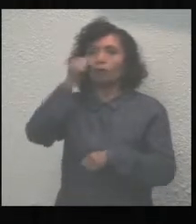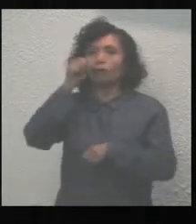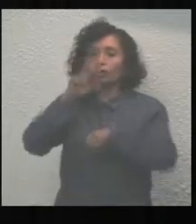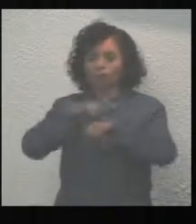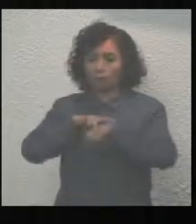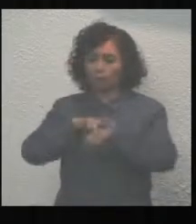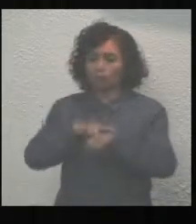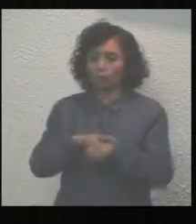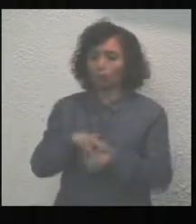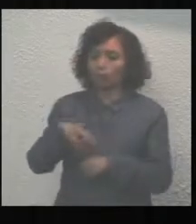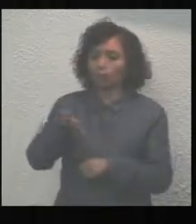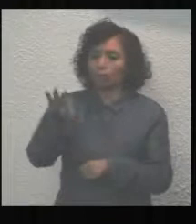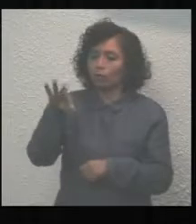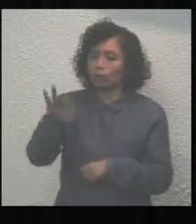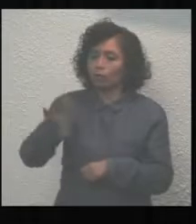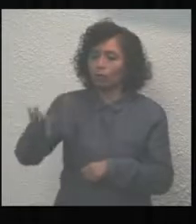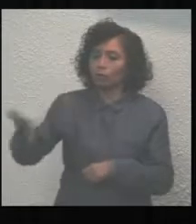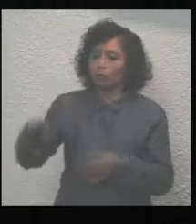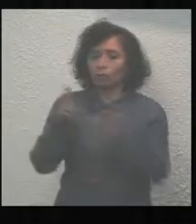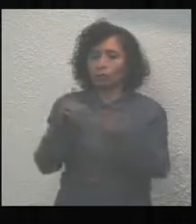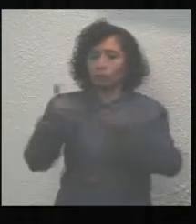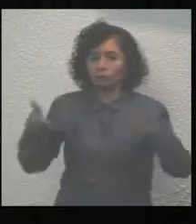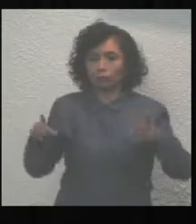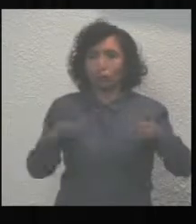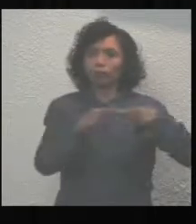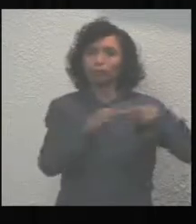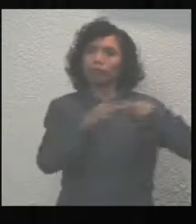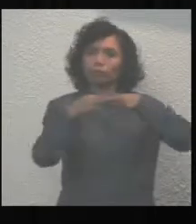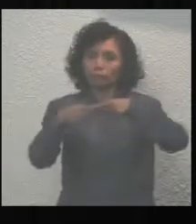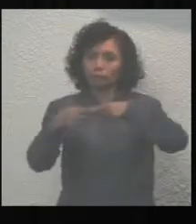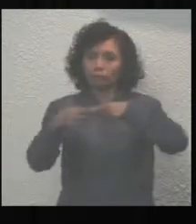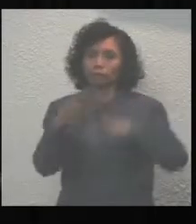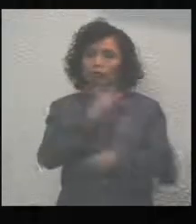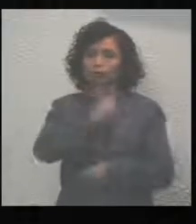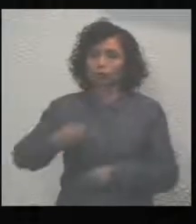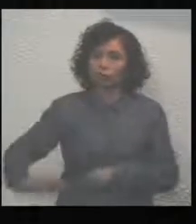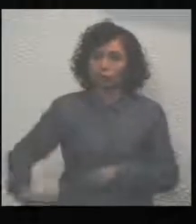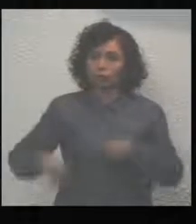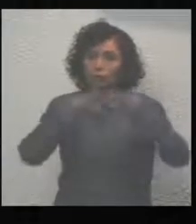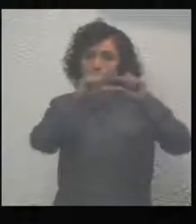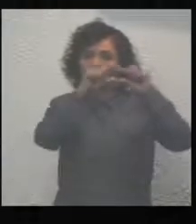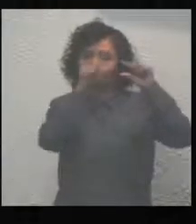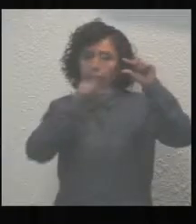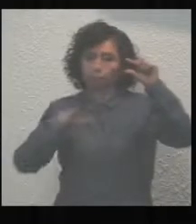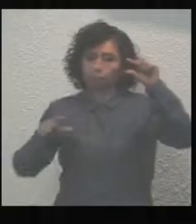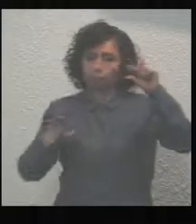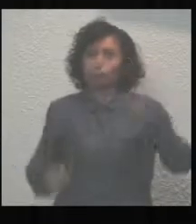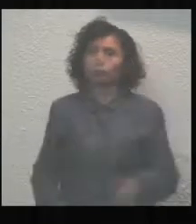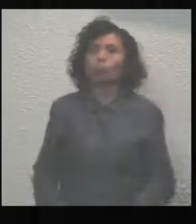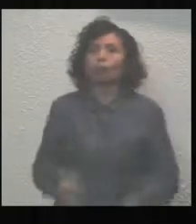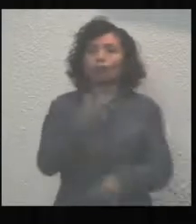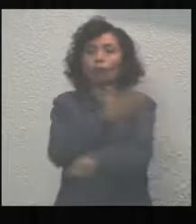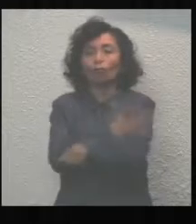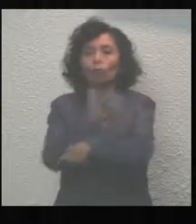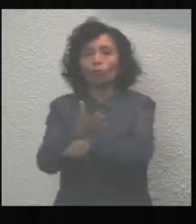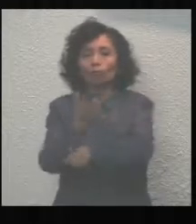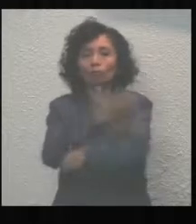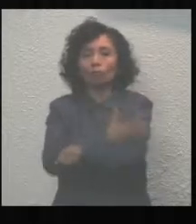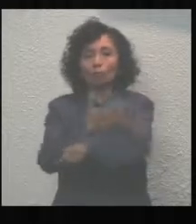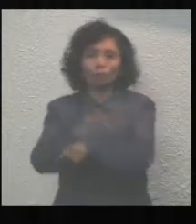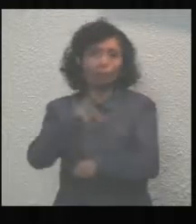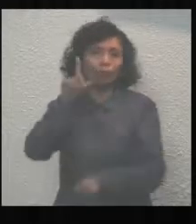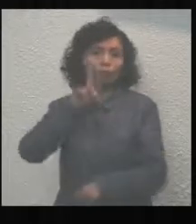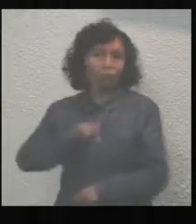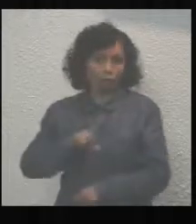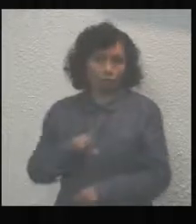y desarrollo rural en representación del presidente de la república compañeros y compañeros diputados